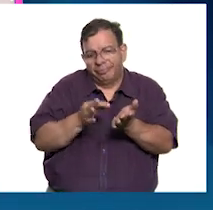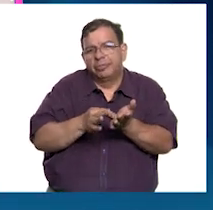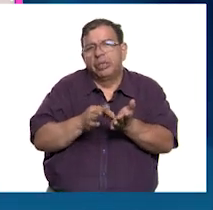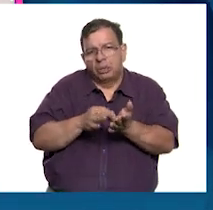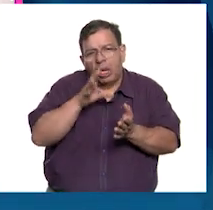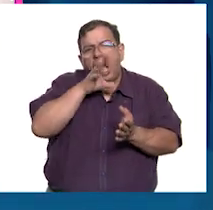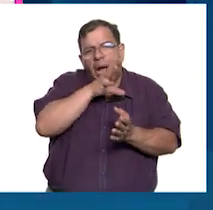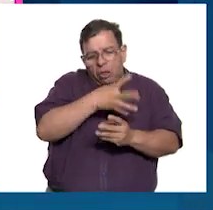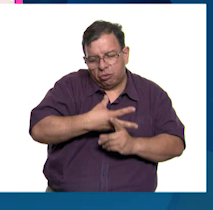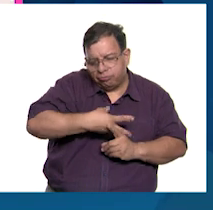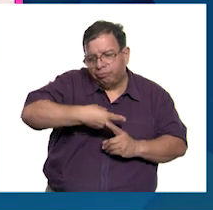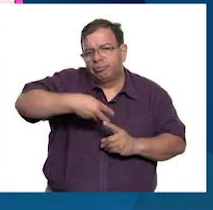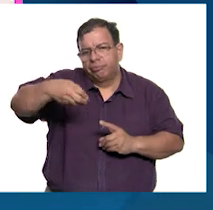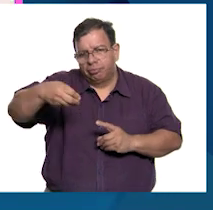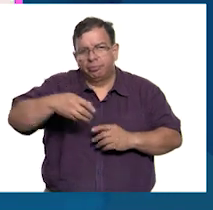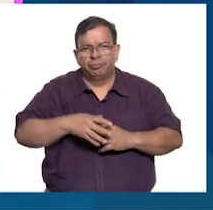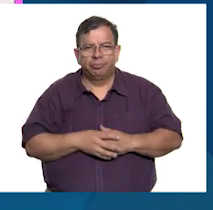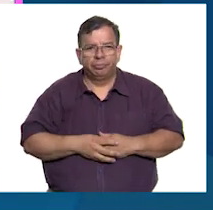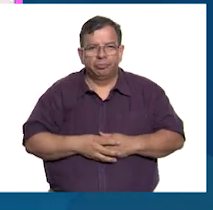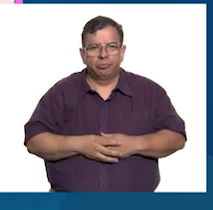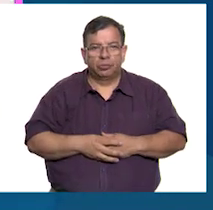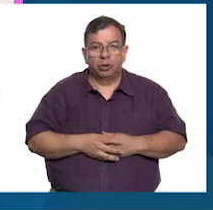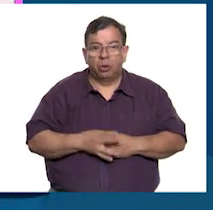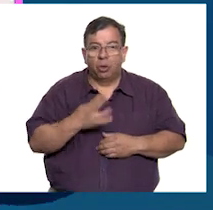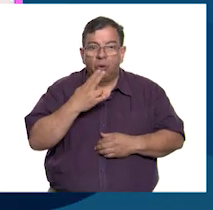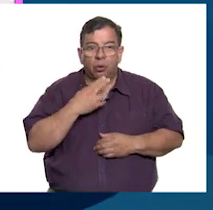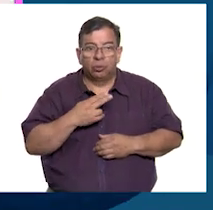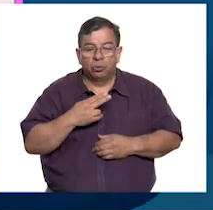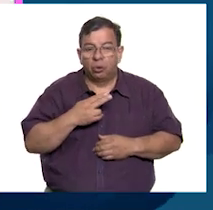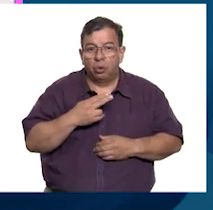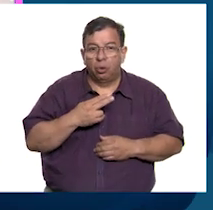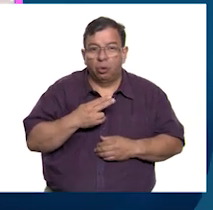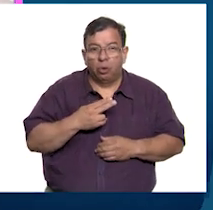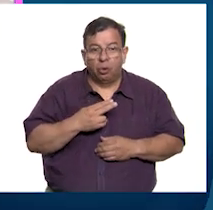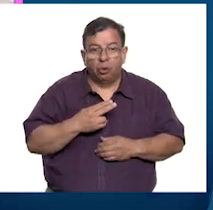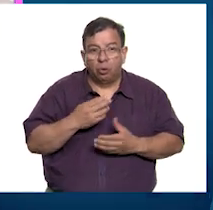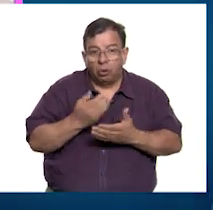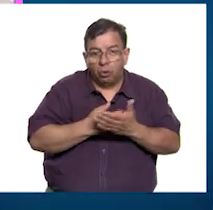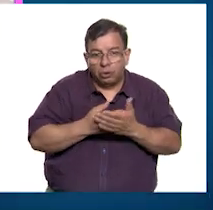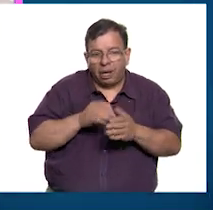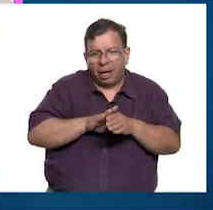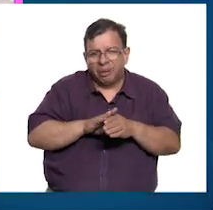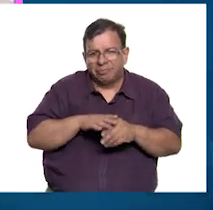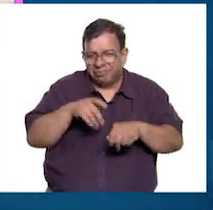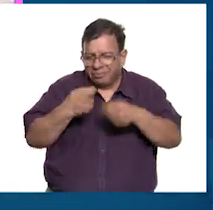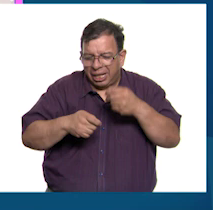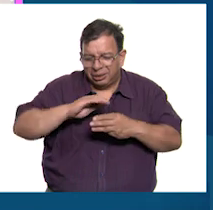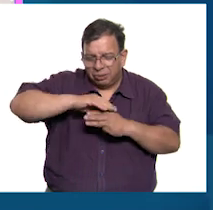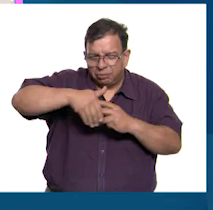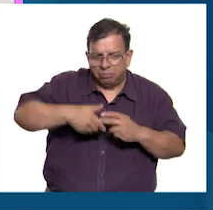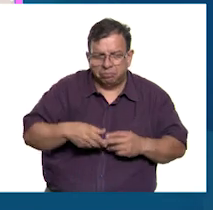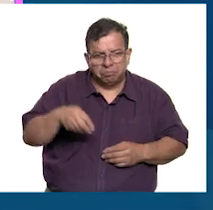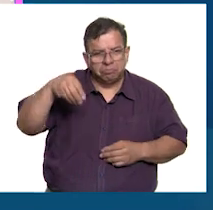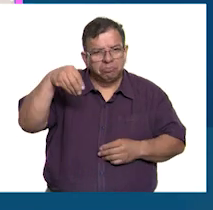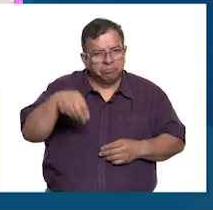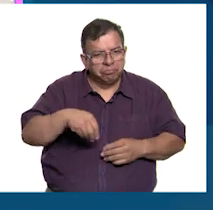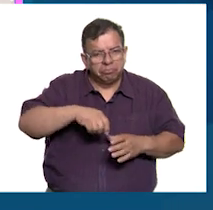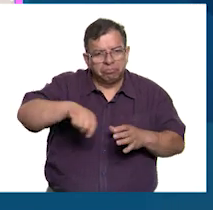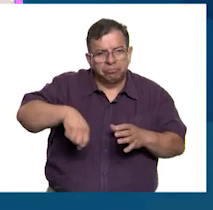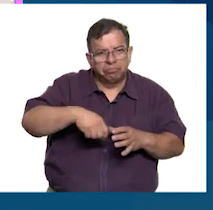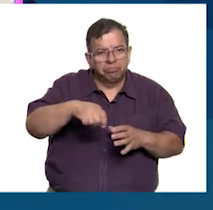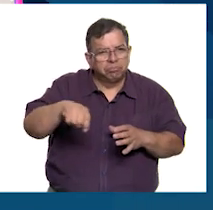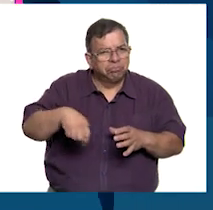del calor. En cambio, si usas una cuchara de las que tienen protección aquí,